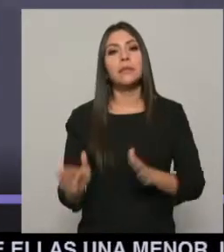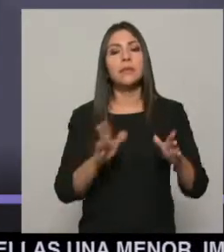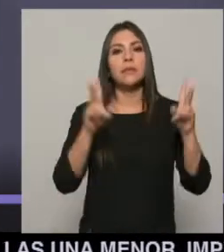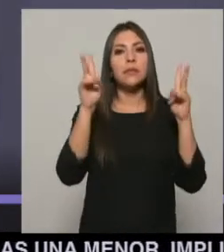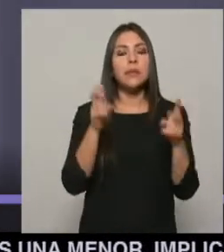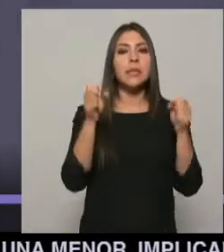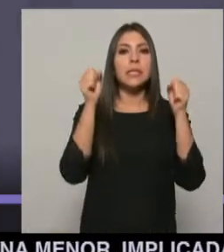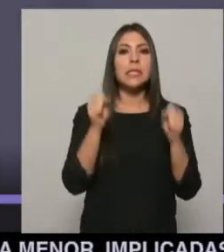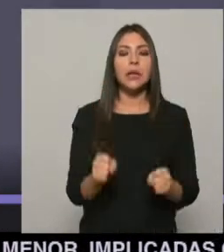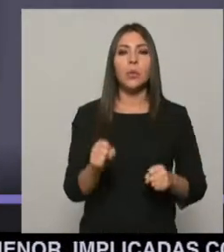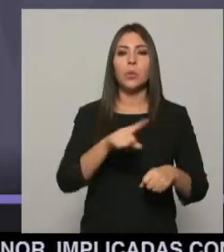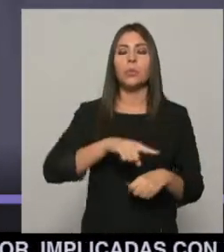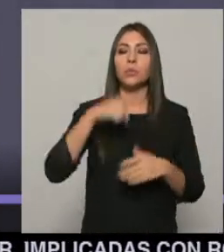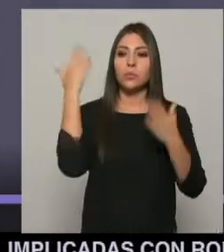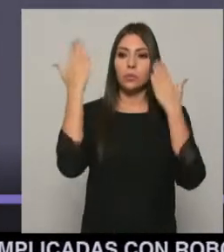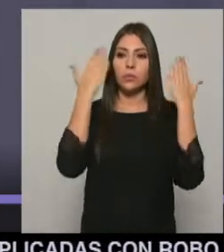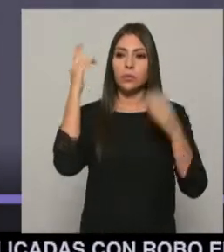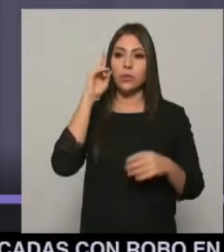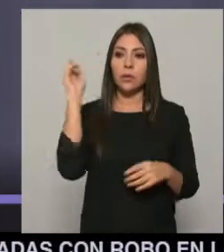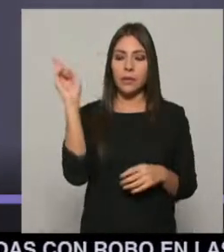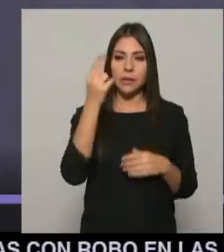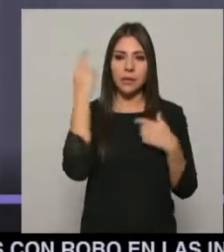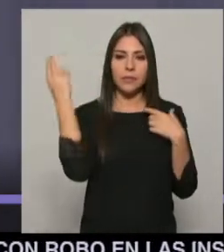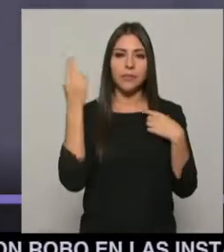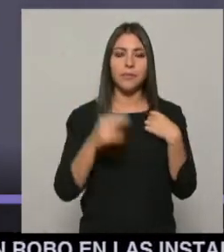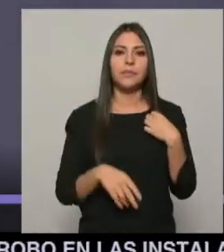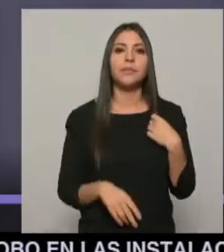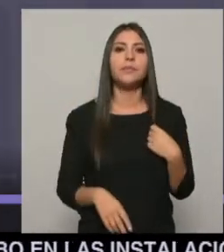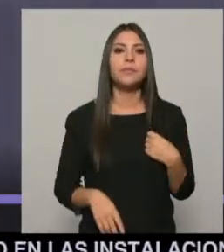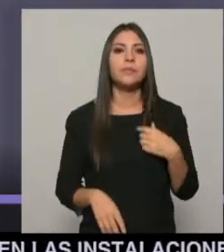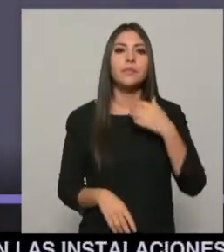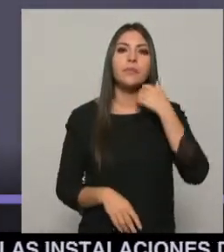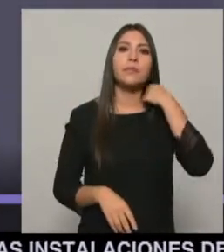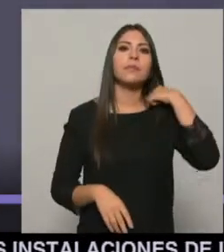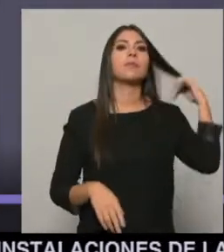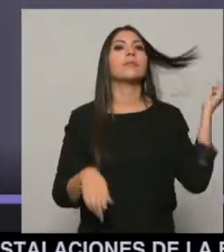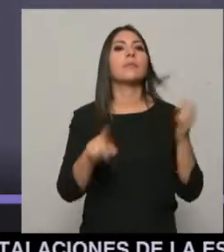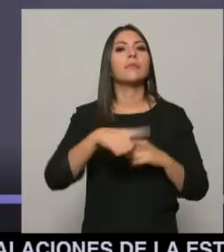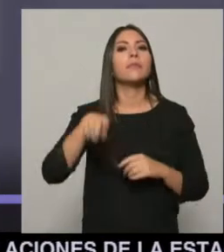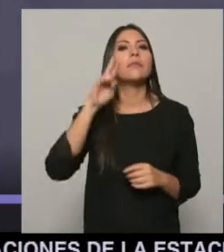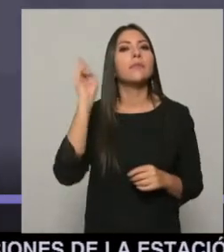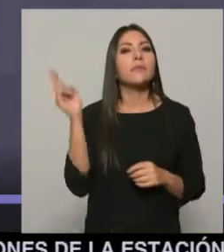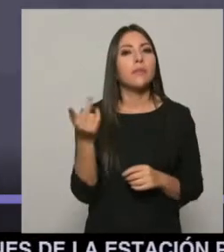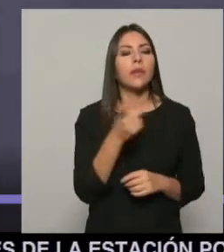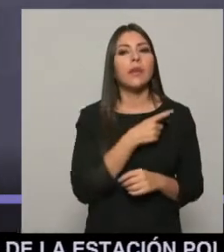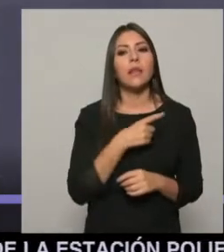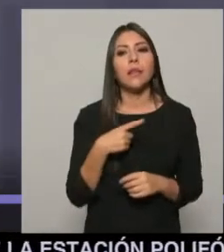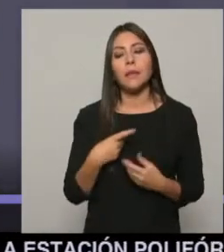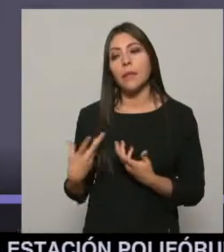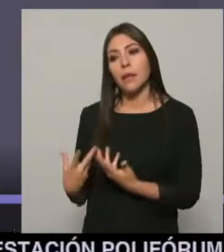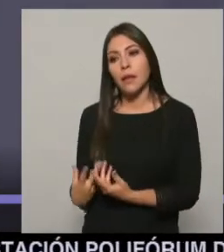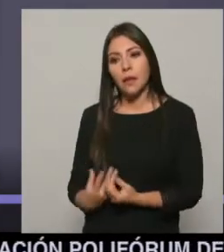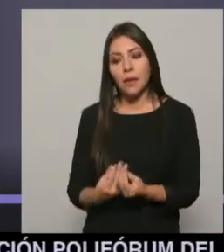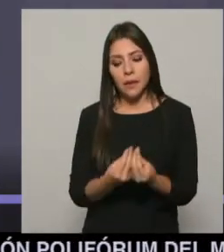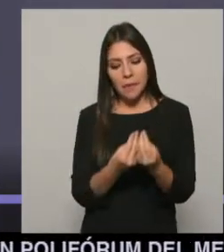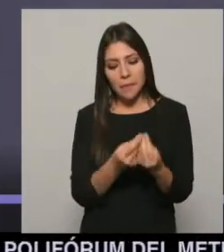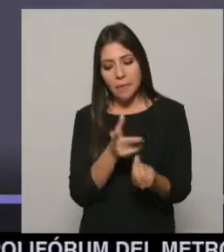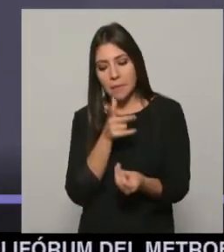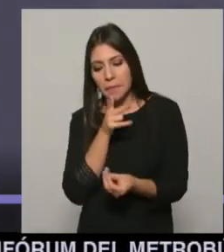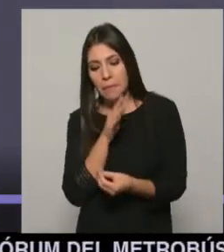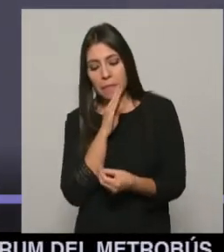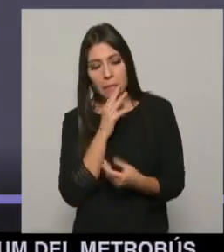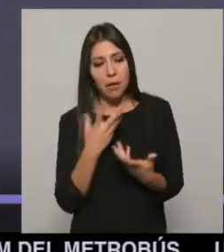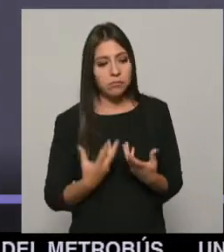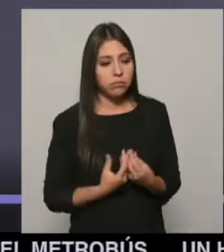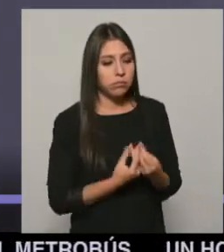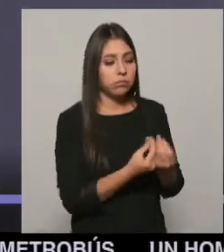personal de los universitarios tienen que ir acompañados por alguno de sus padres hasta la universidad, van